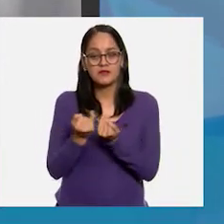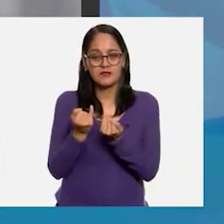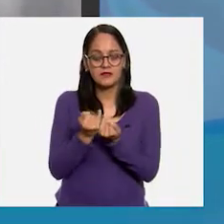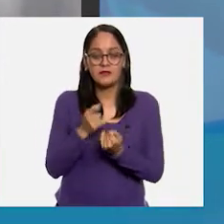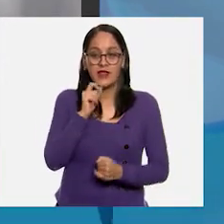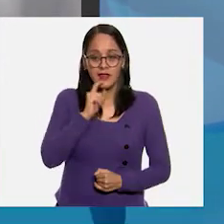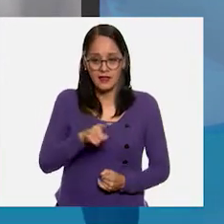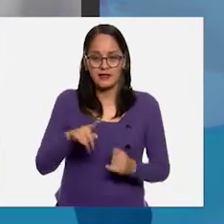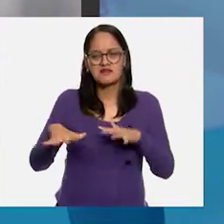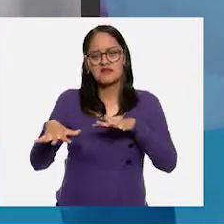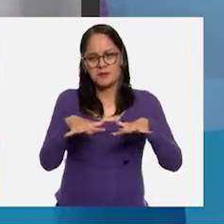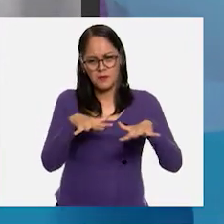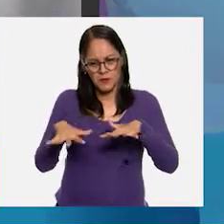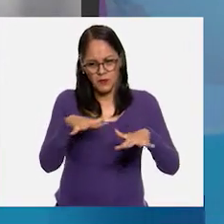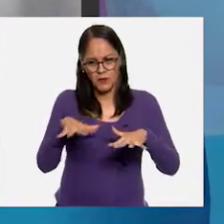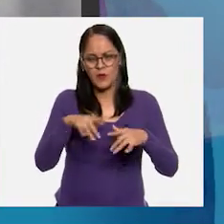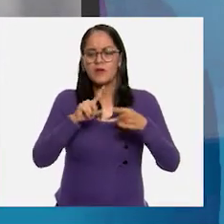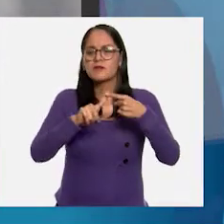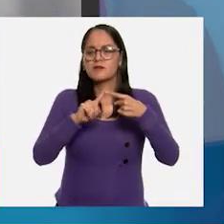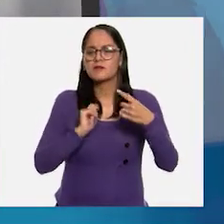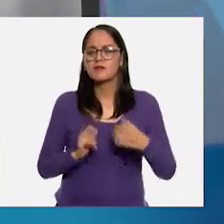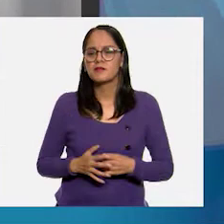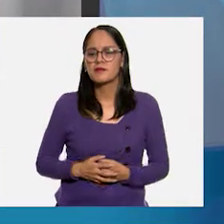ser terremotos,